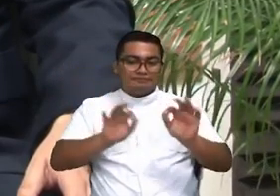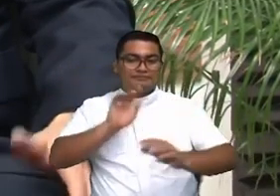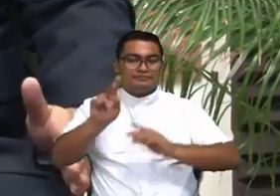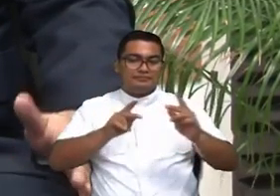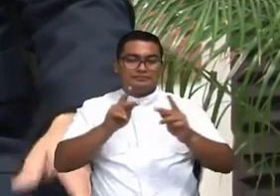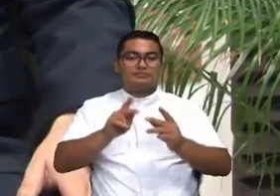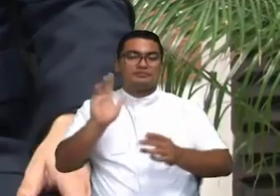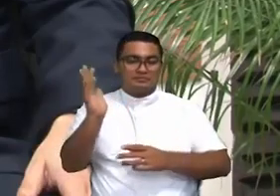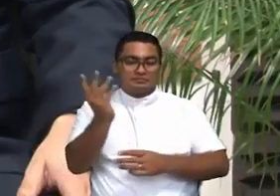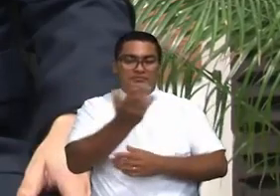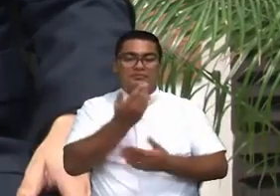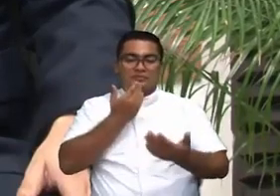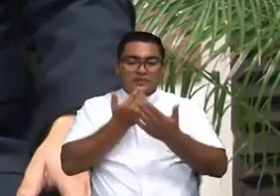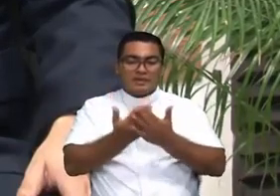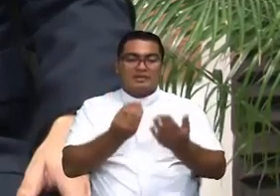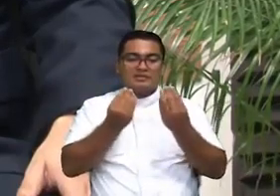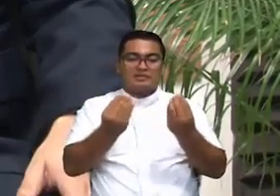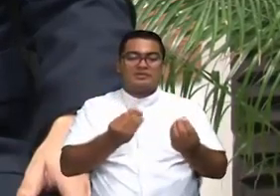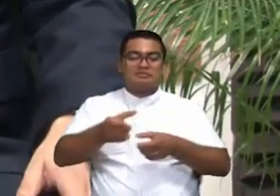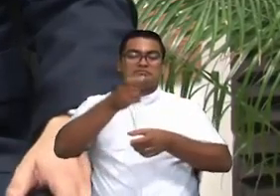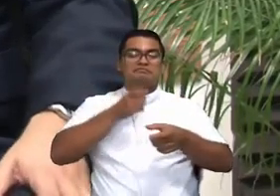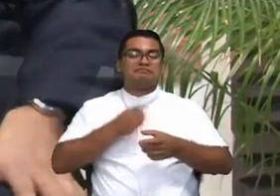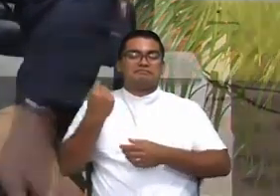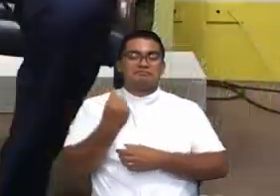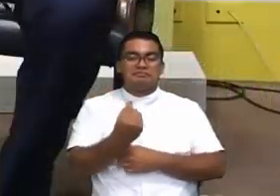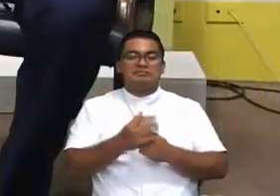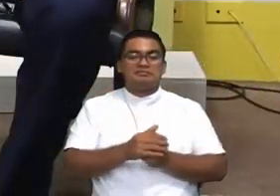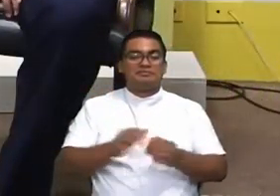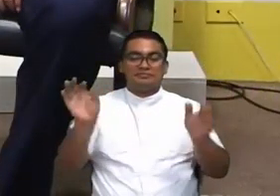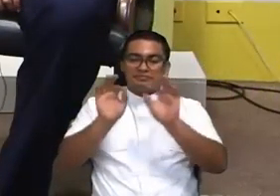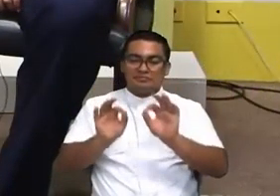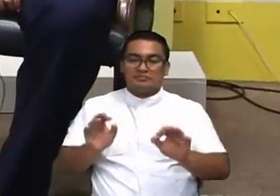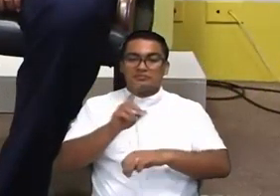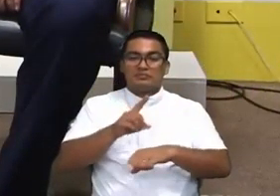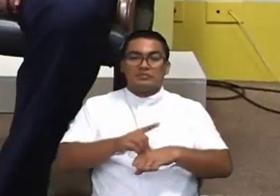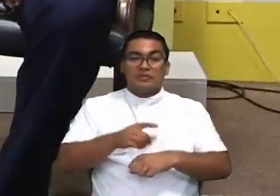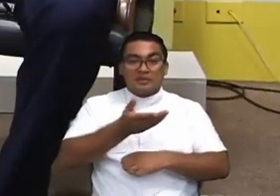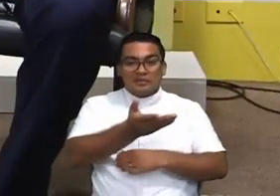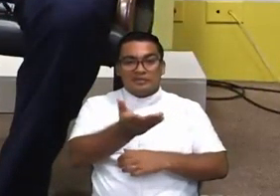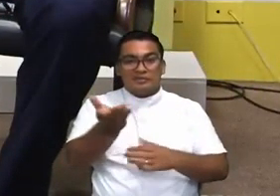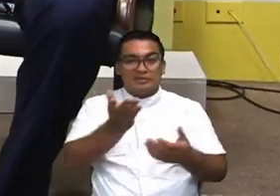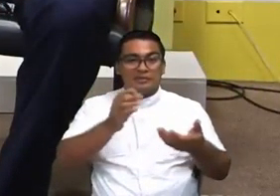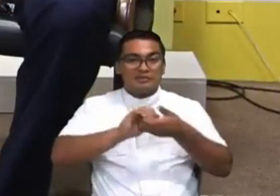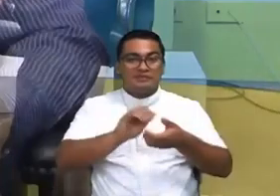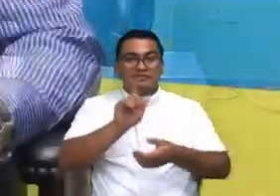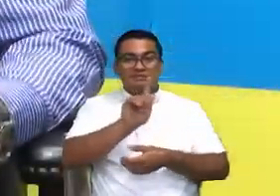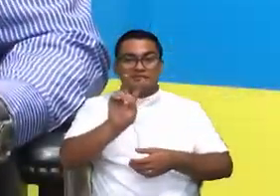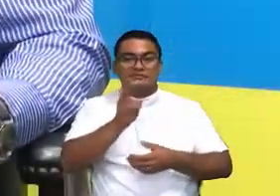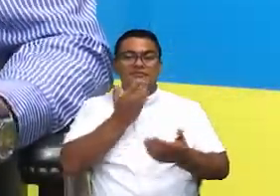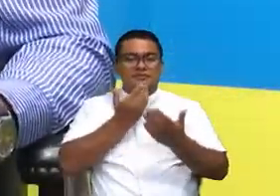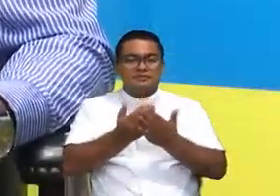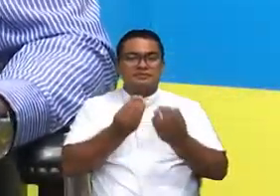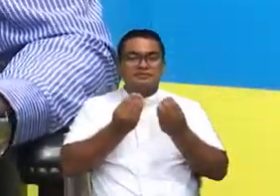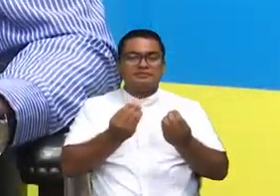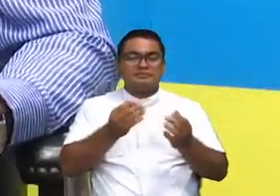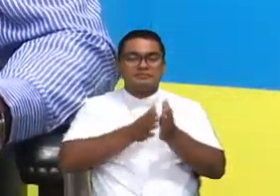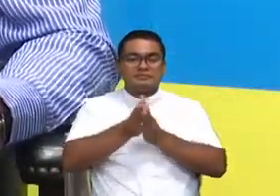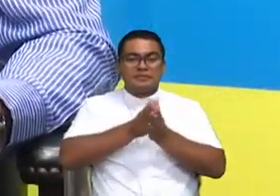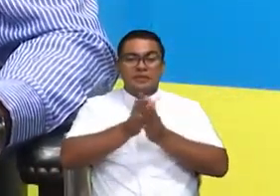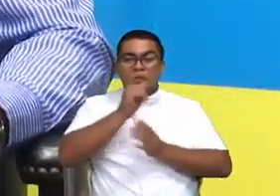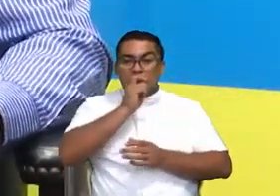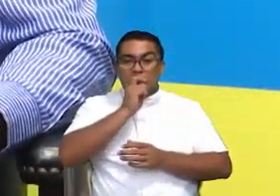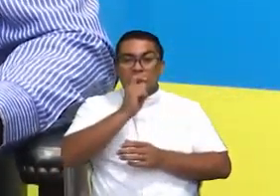todos, y gracias nuevamente por haberme invitado. Felicidades, doctor. Muchas gracias. Muchas gracias a usted también, amigos televidentes, por su fiel